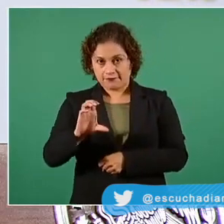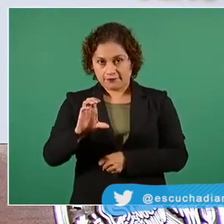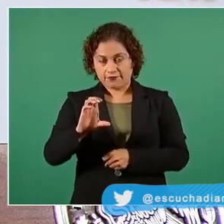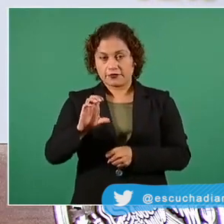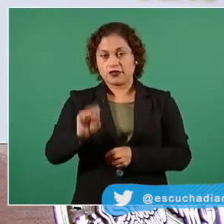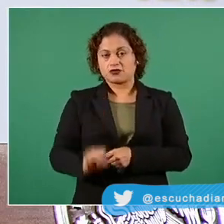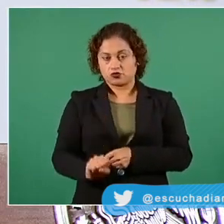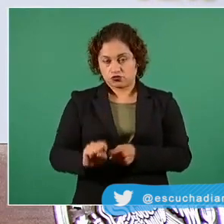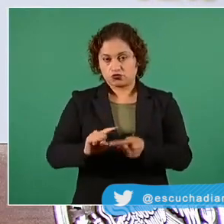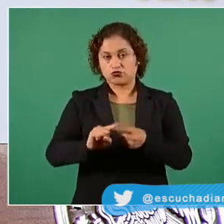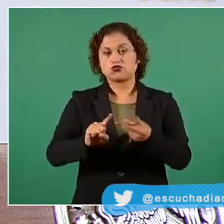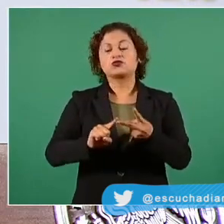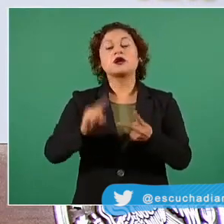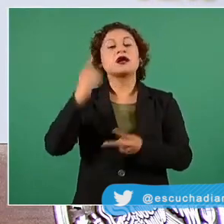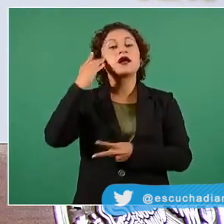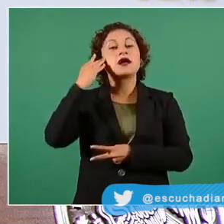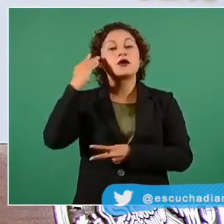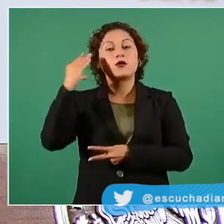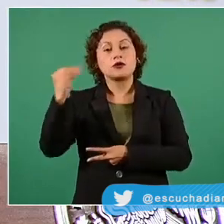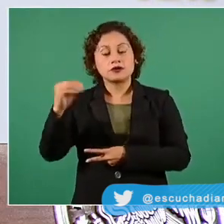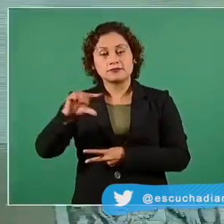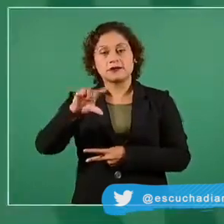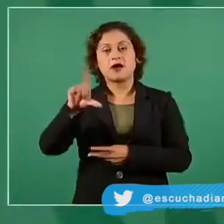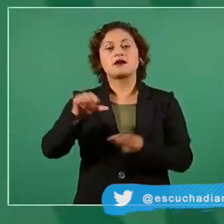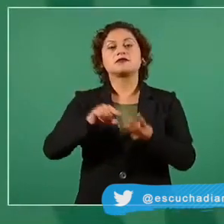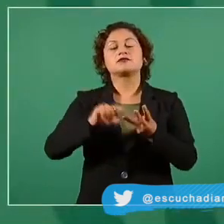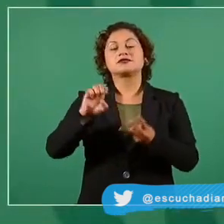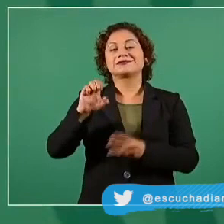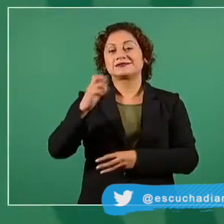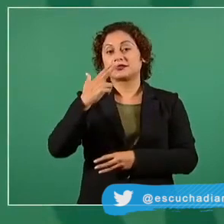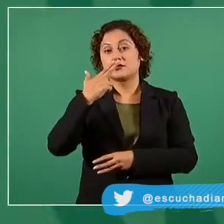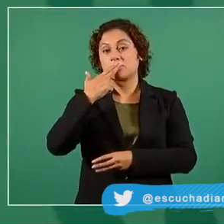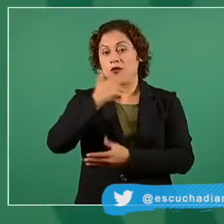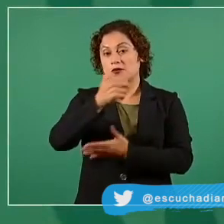Colima y vamos a Chihuahua, a Ciudad Juárez.